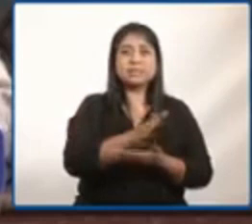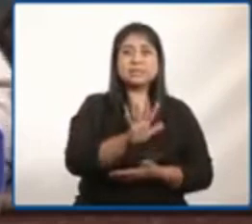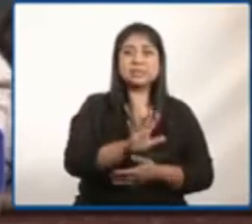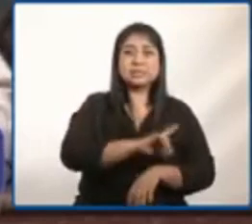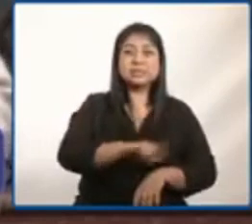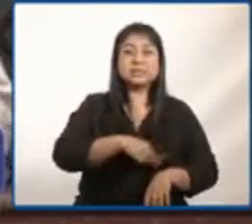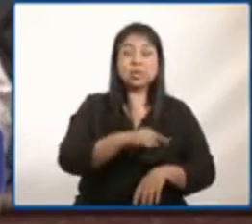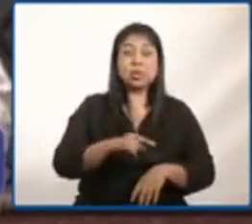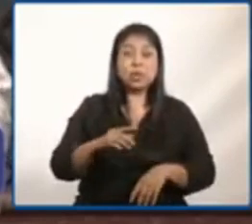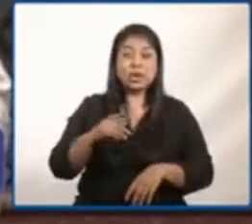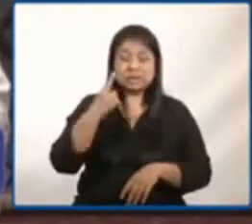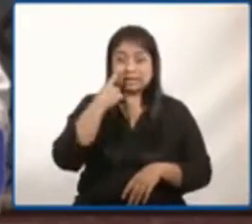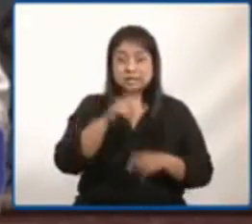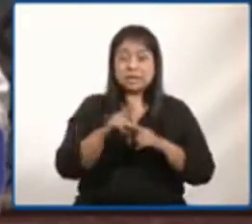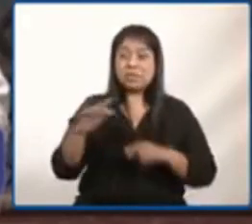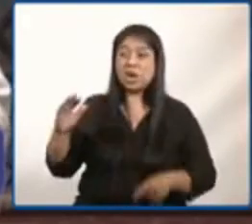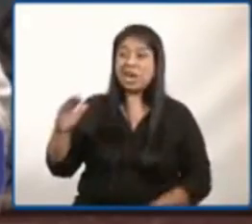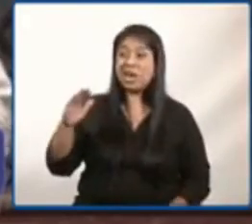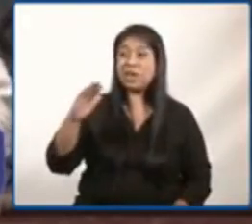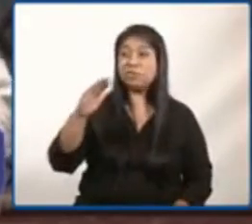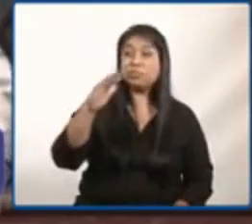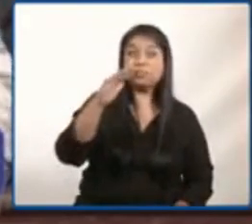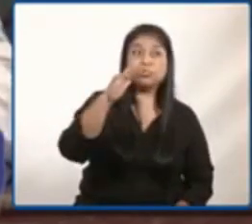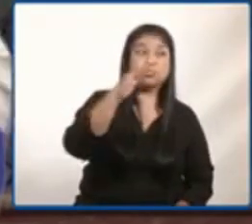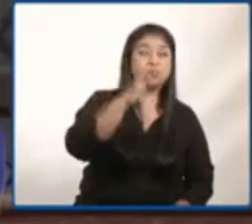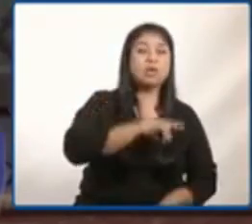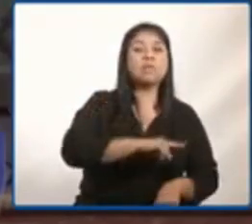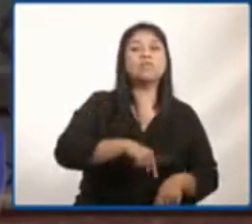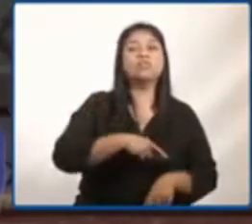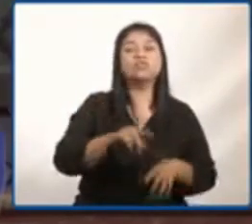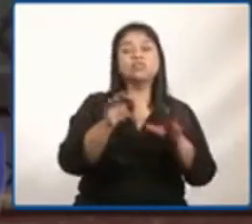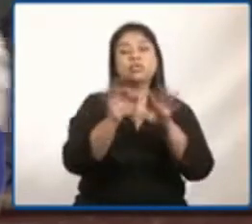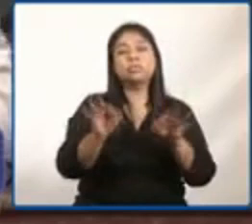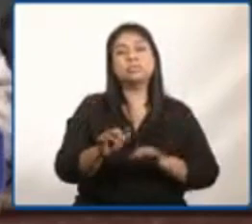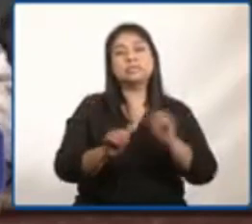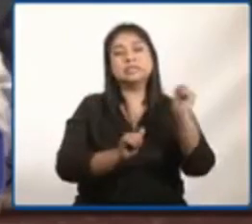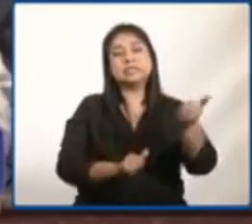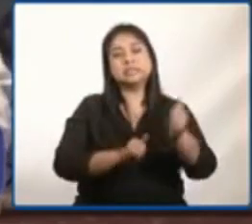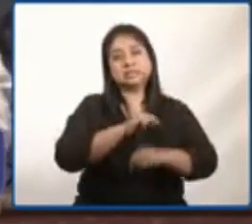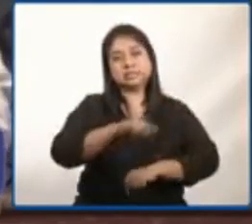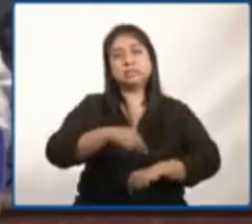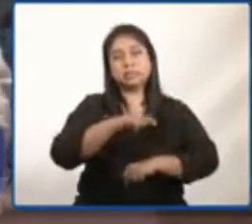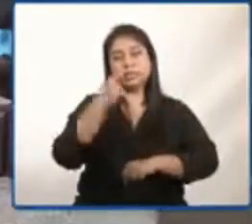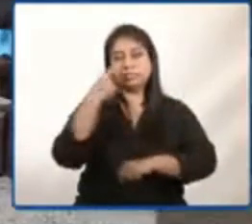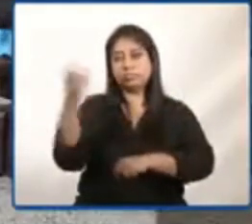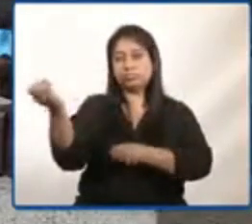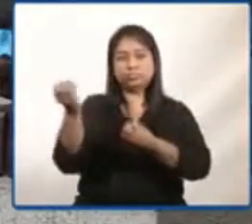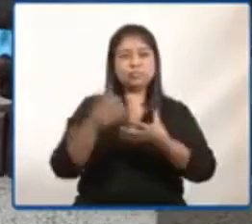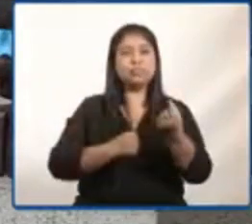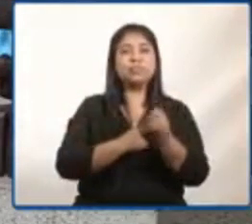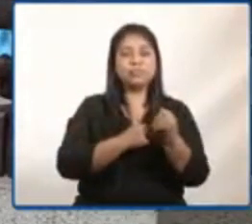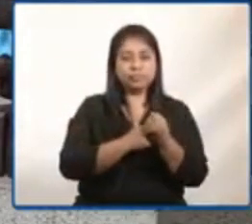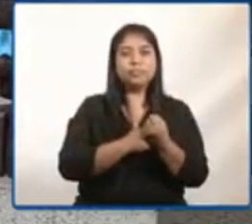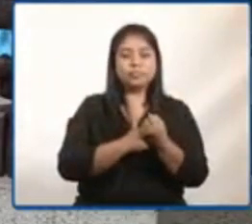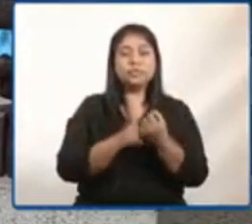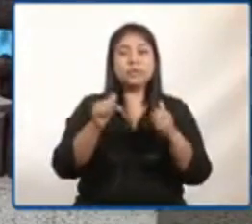vuelo, de un total de 15, que conforma este apoyo que Brasil nos está compartiendo, que nos está apoyando. En ese sentido, es